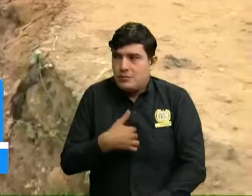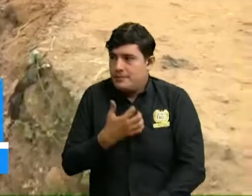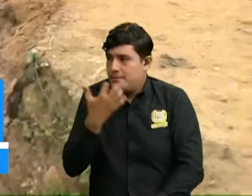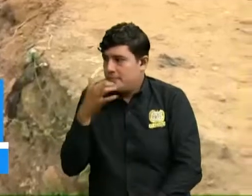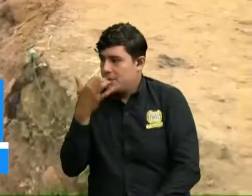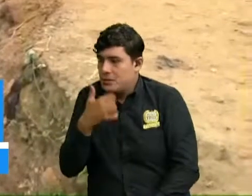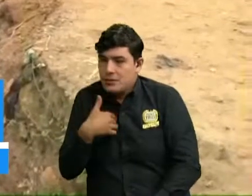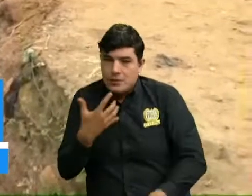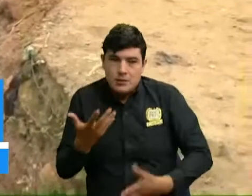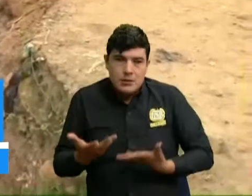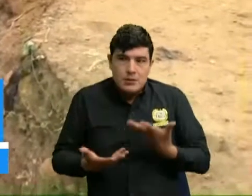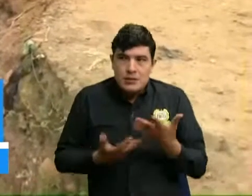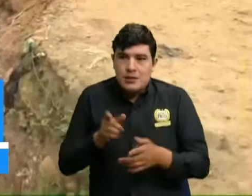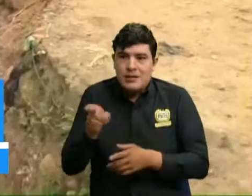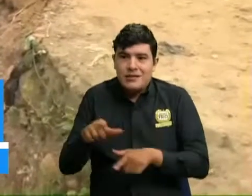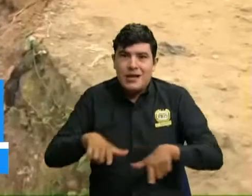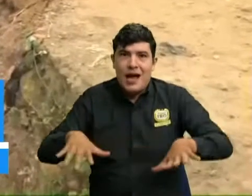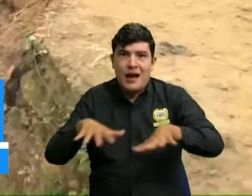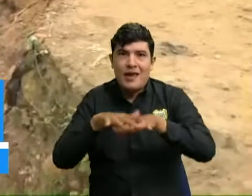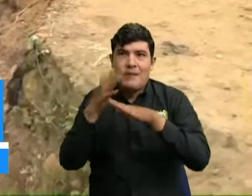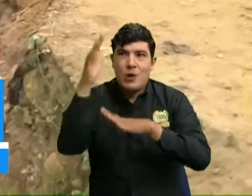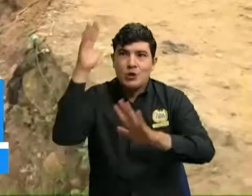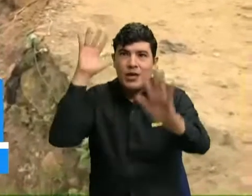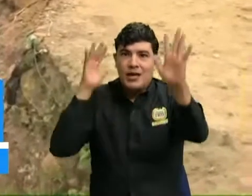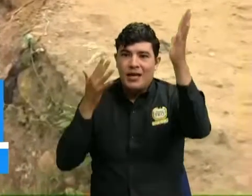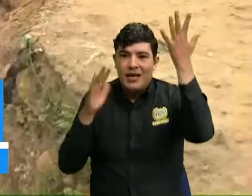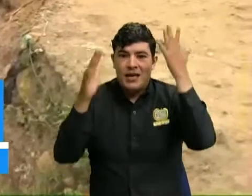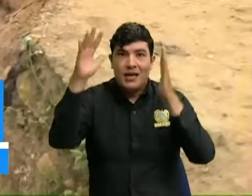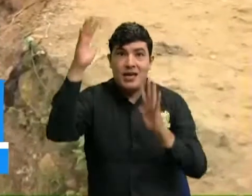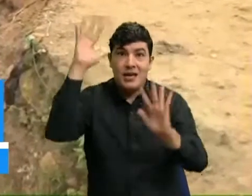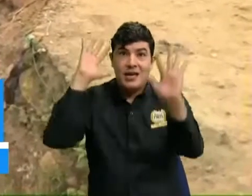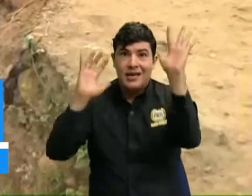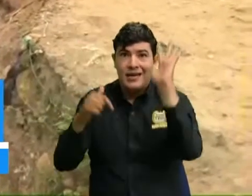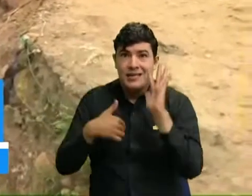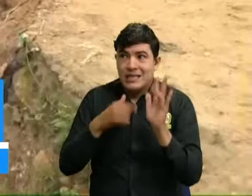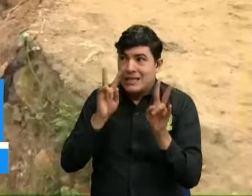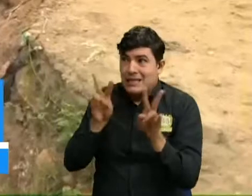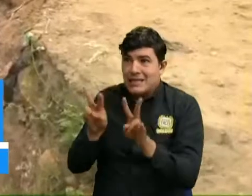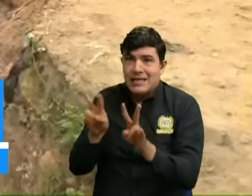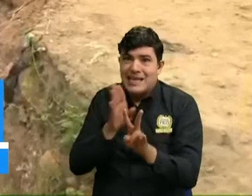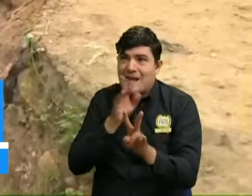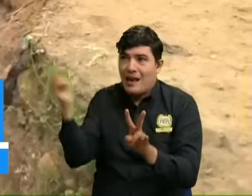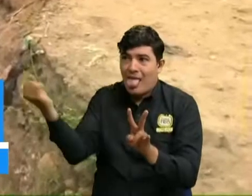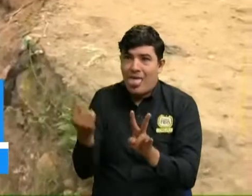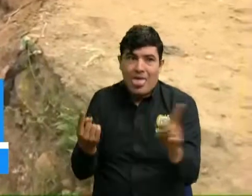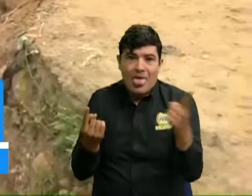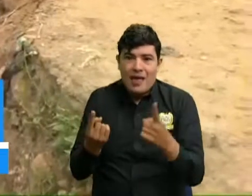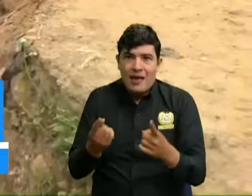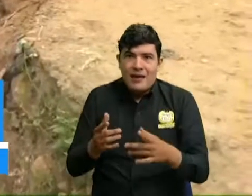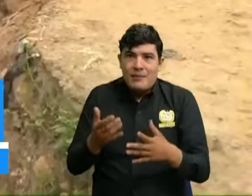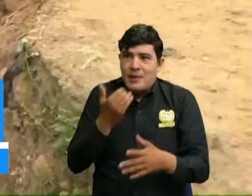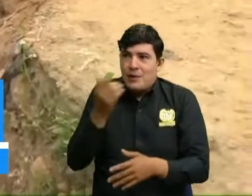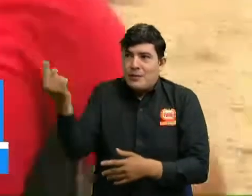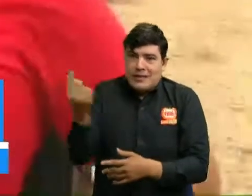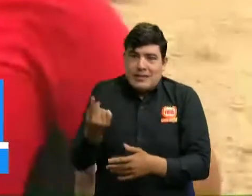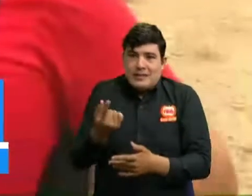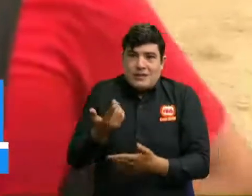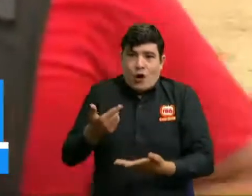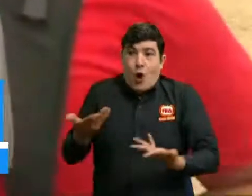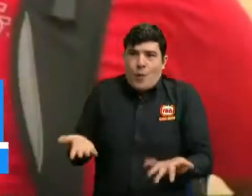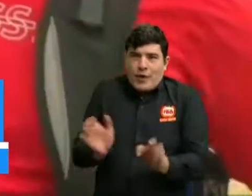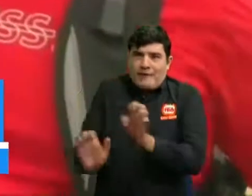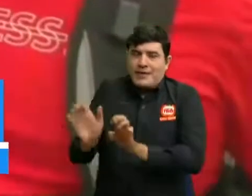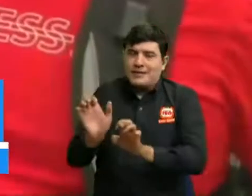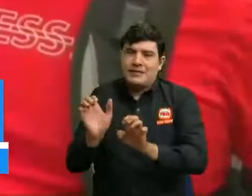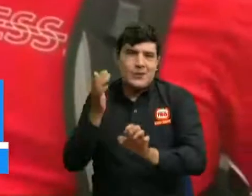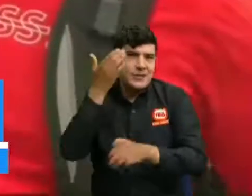porque todo es bosque. Sí. Entonces estamos en una zona selvática que no sabemos ni cómo nos podemos defender ante cualquier circunstancia. ¿Se